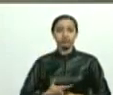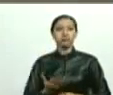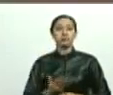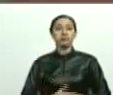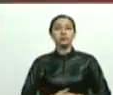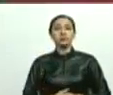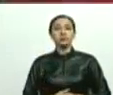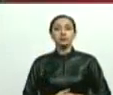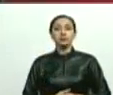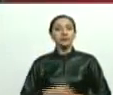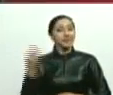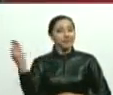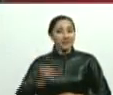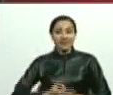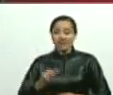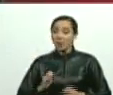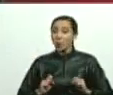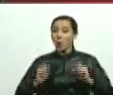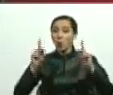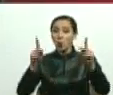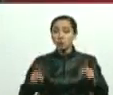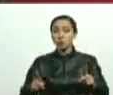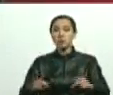Y siempre va a tener la oportunidad